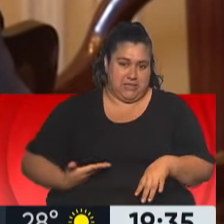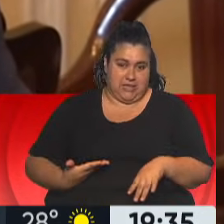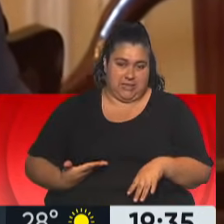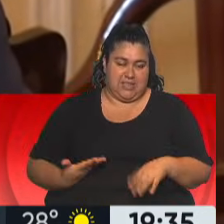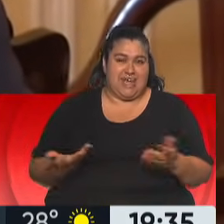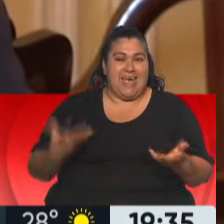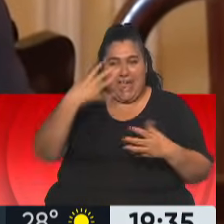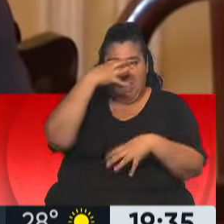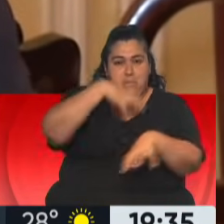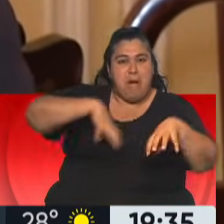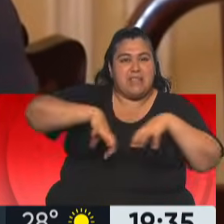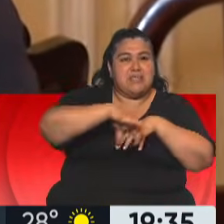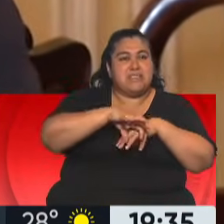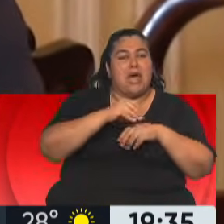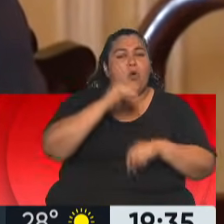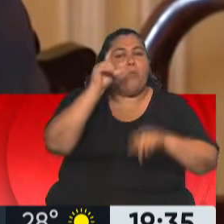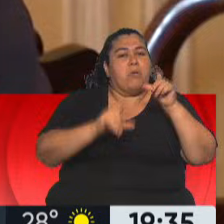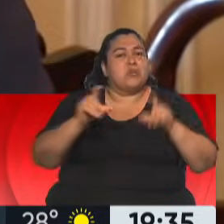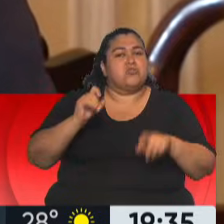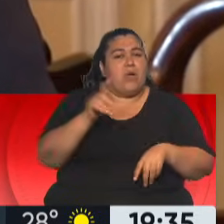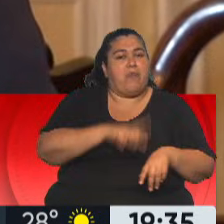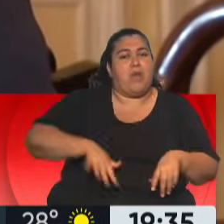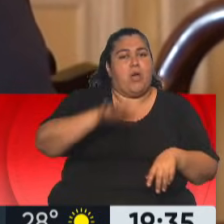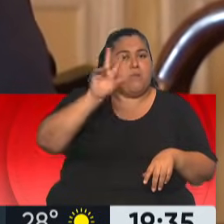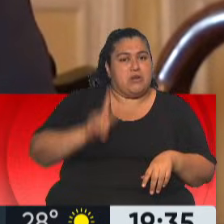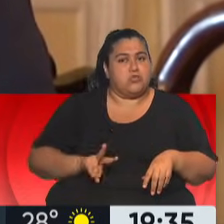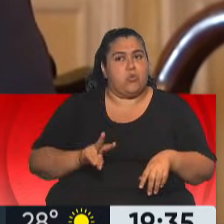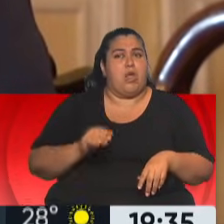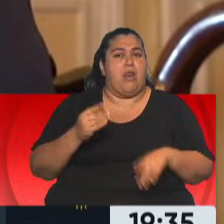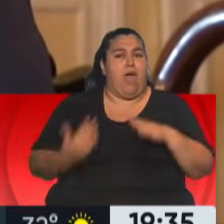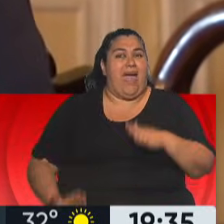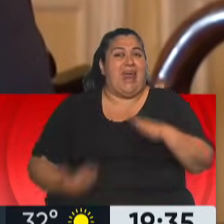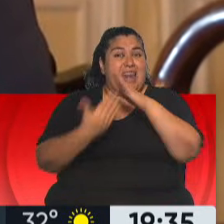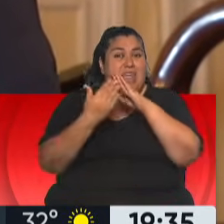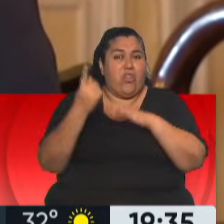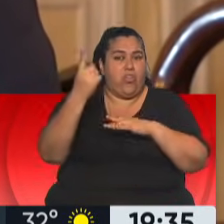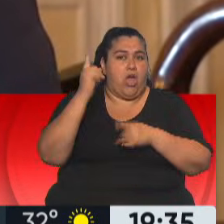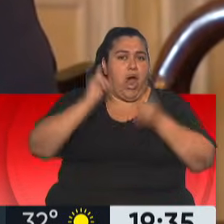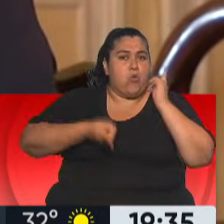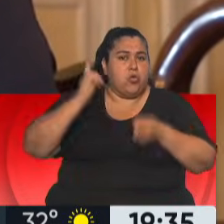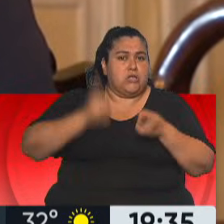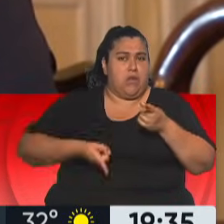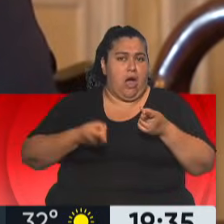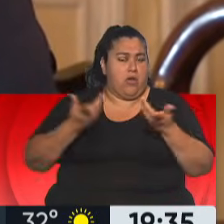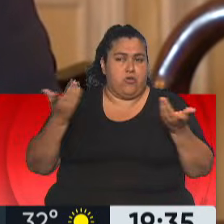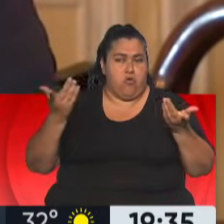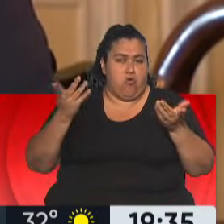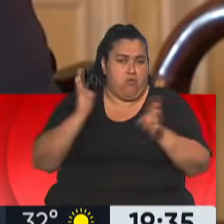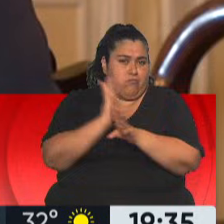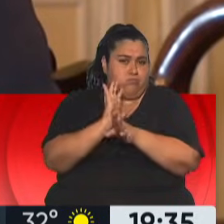están festejando la caída de un líder autoritario que forzó al exilio a tantas